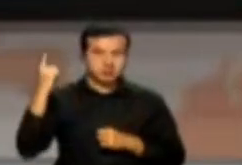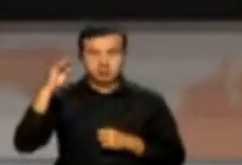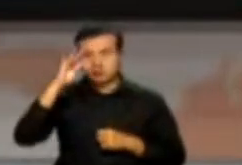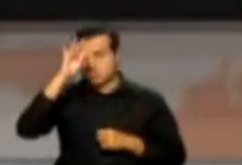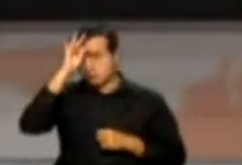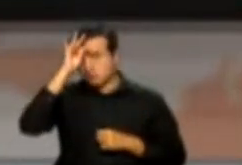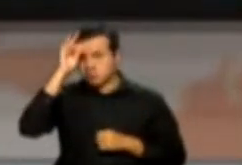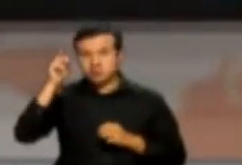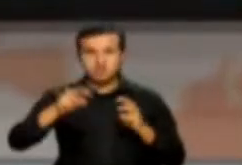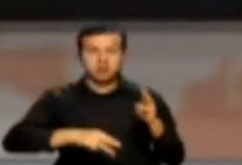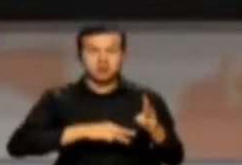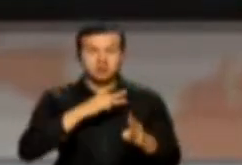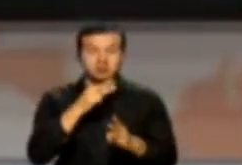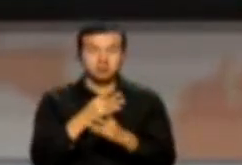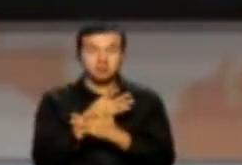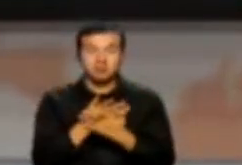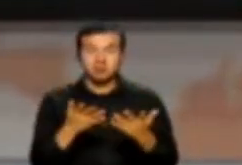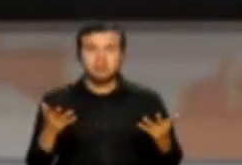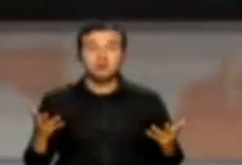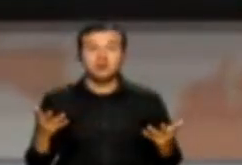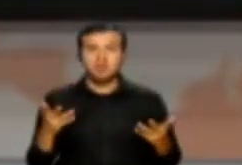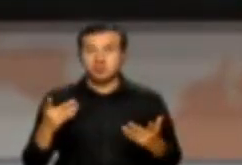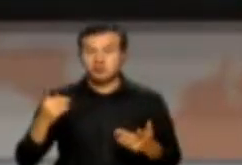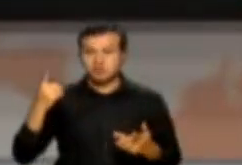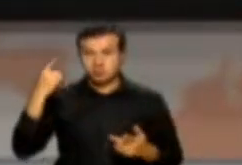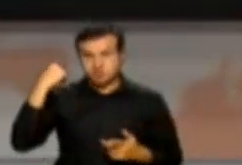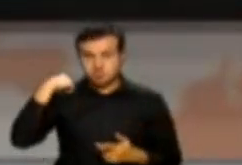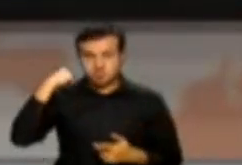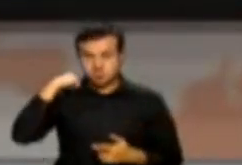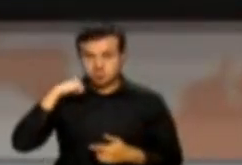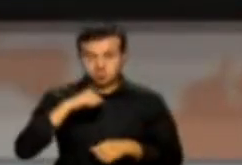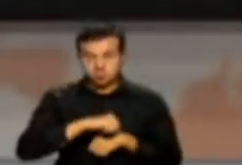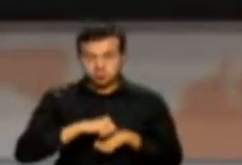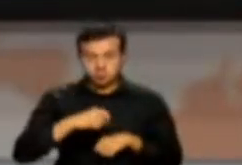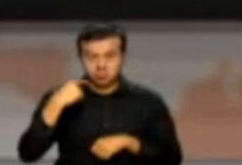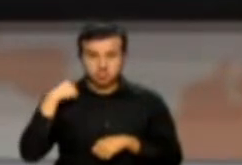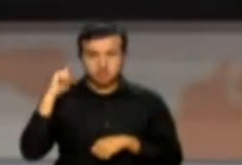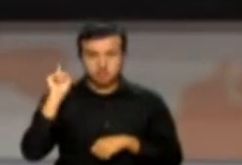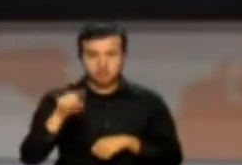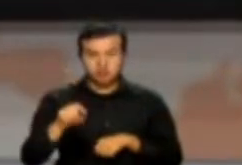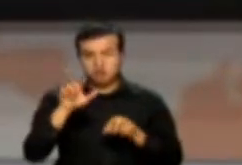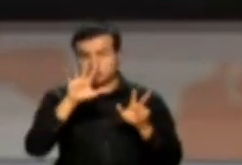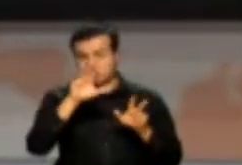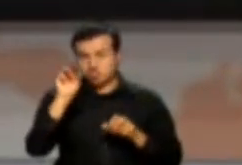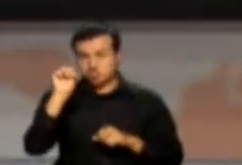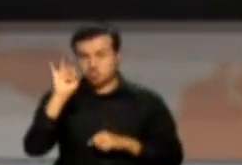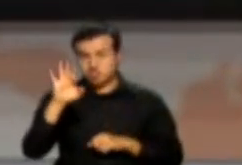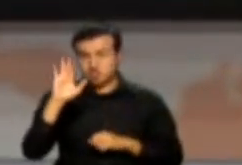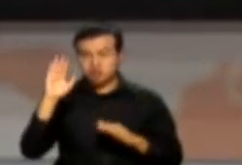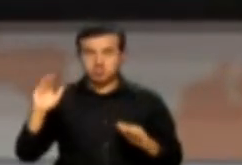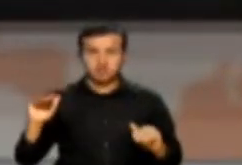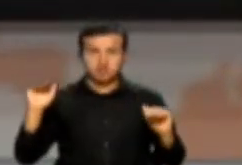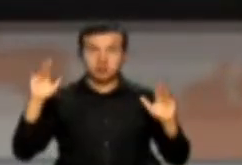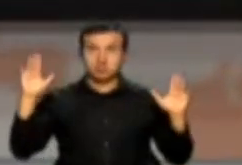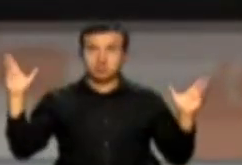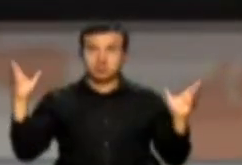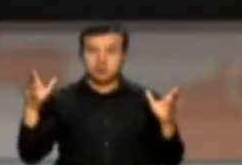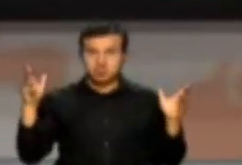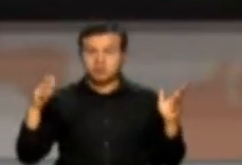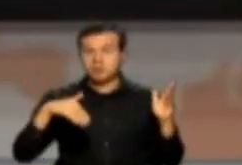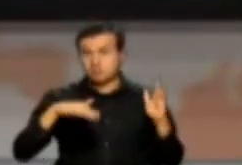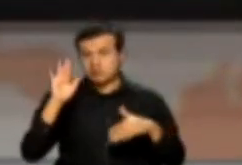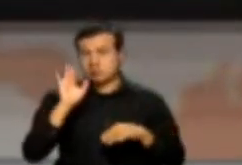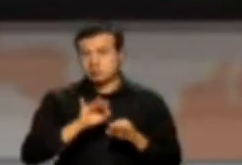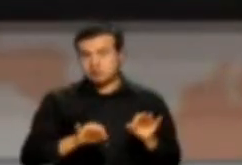en el mundo que hace un trasplante de pulmón por encima de dos mil 800 metros de altura esto es muy importante y además